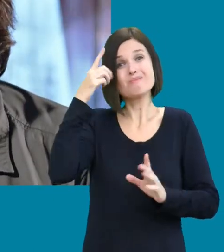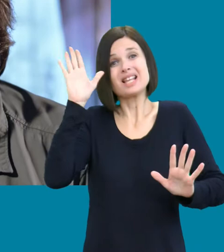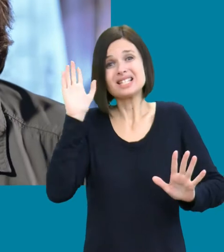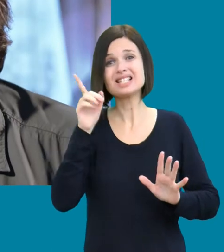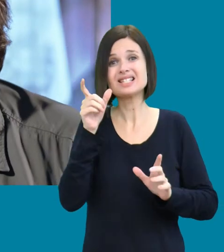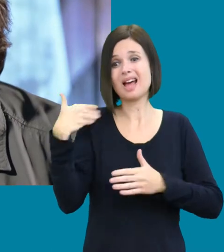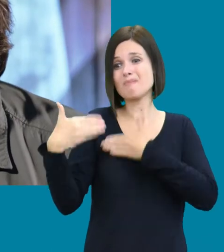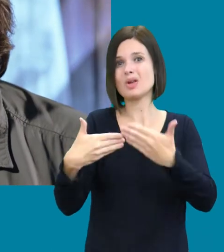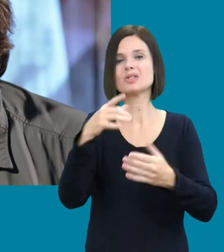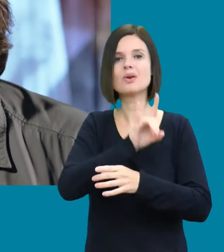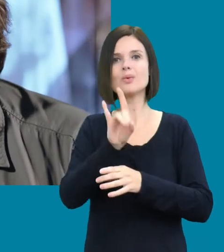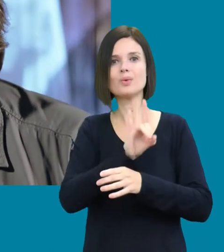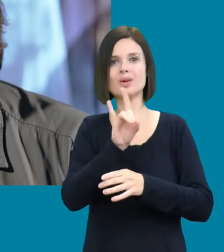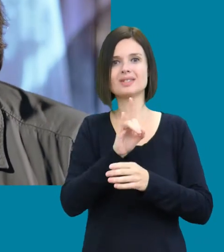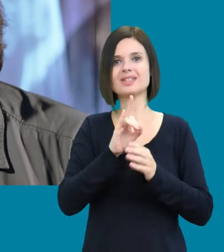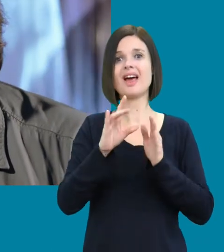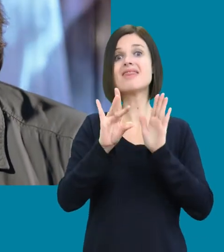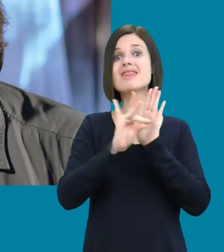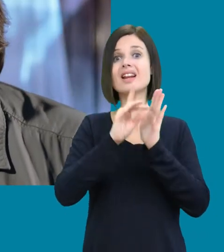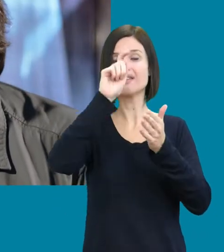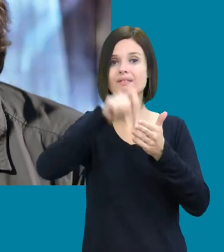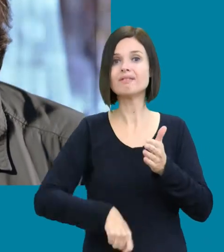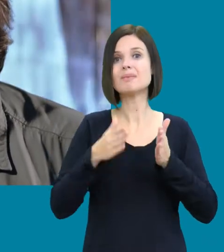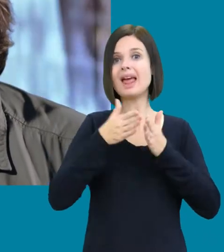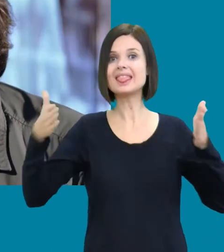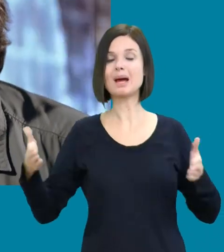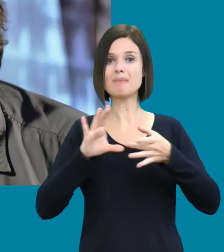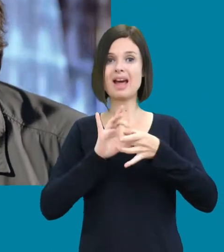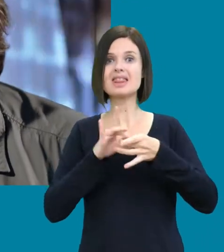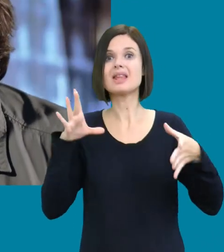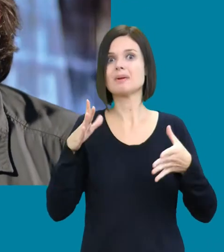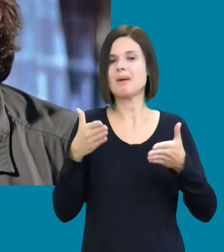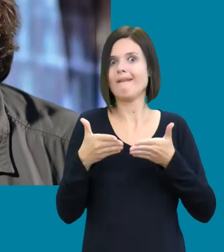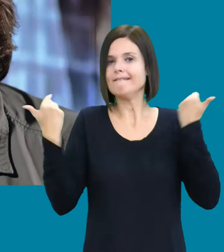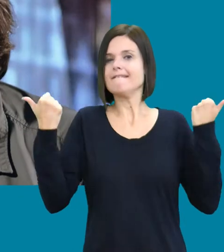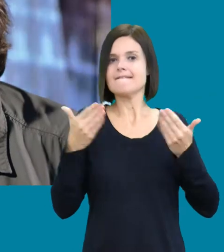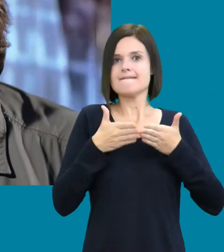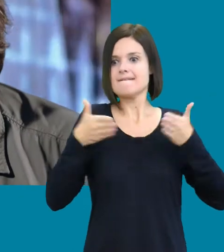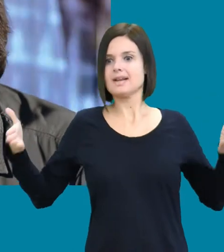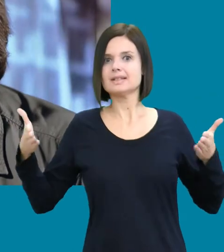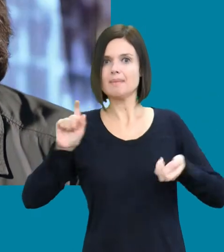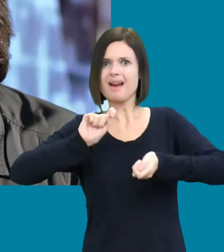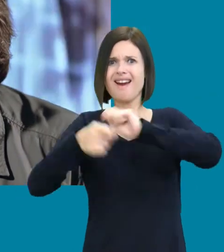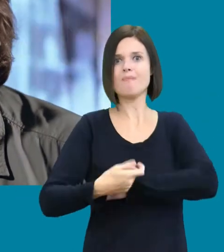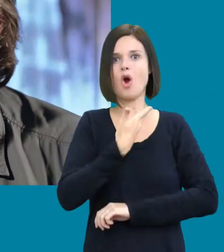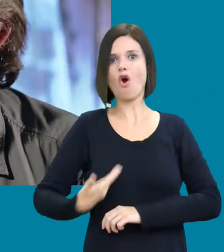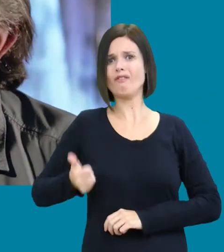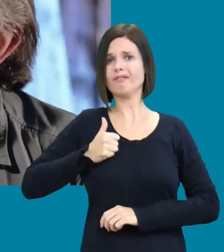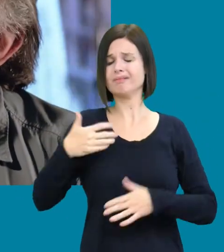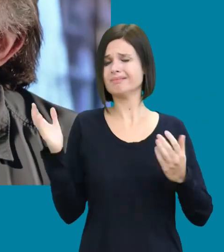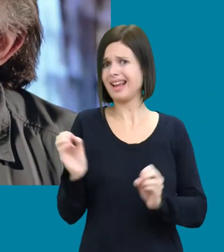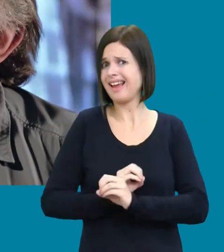proceso, la universidad, el decreto fue firmado en una etapa democrática, pero rápidamente estuvimos en una de las peores